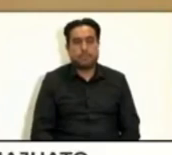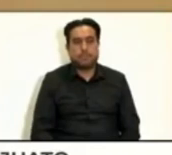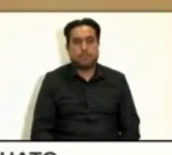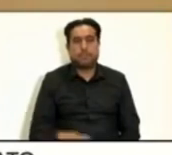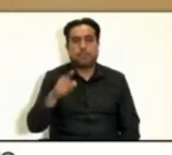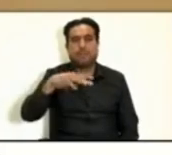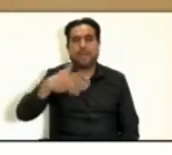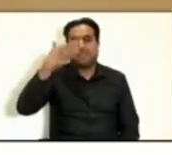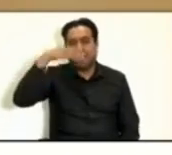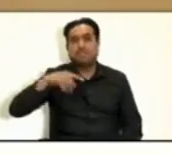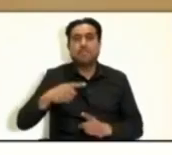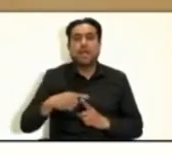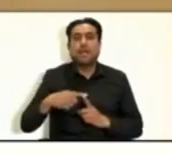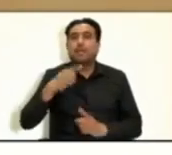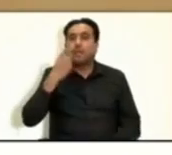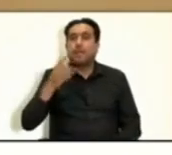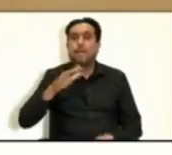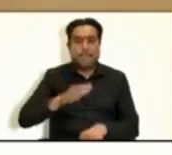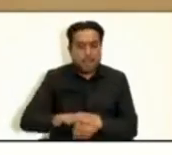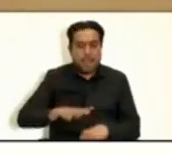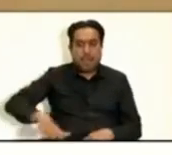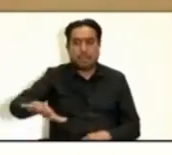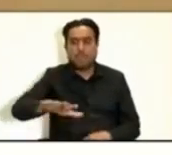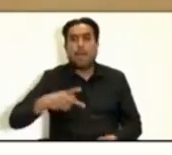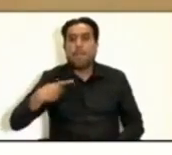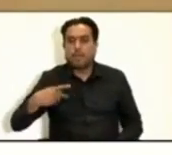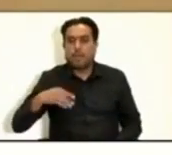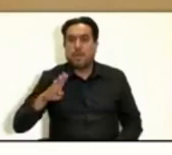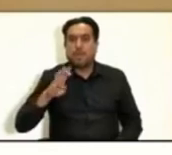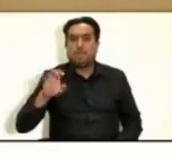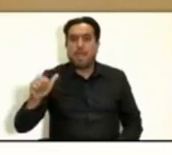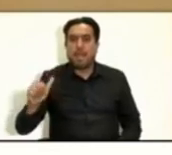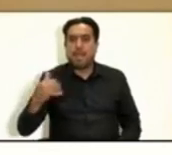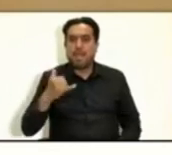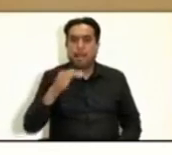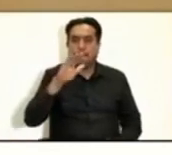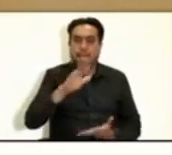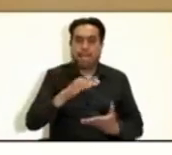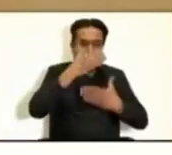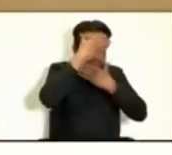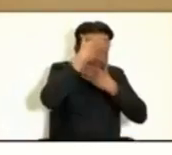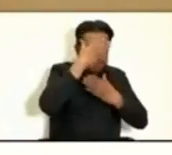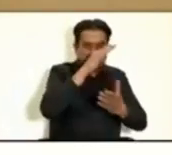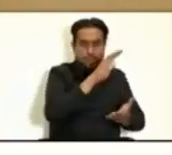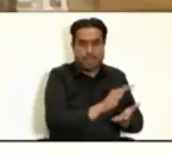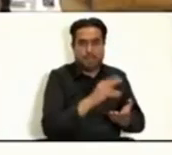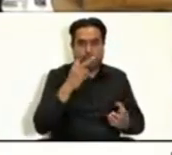tengamos más más becarios y menos sicarios en guanajuato es cuanto